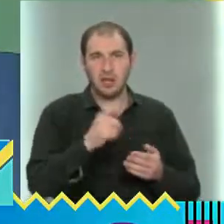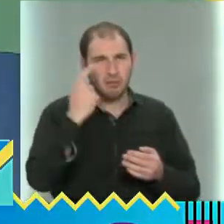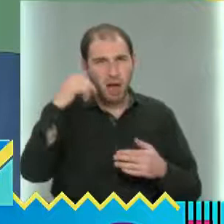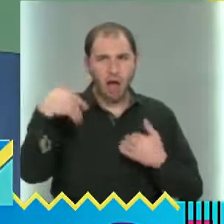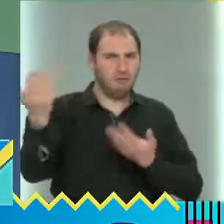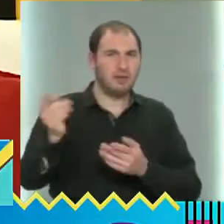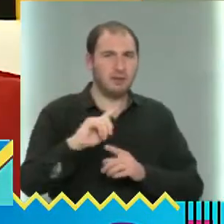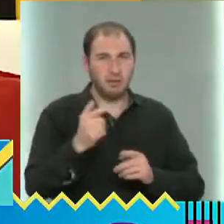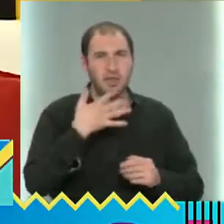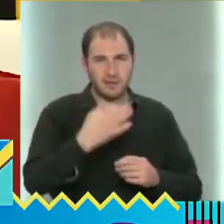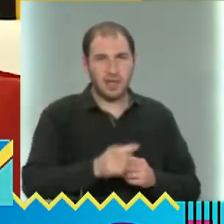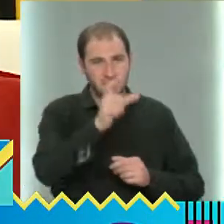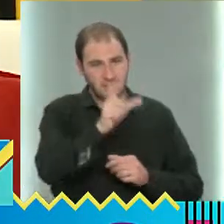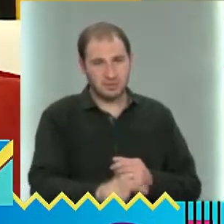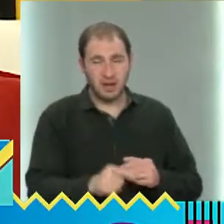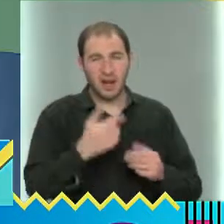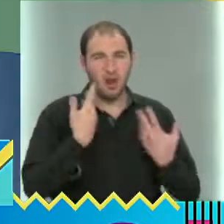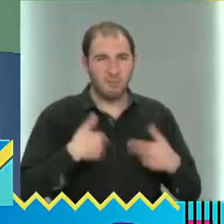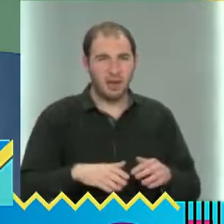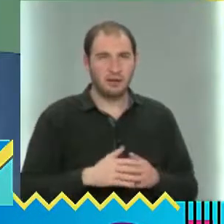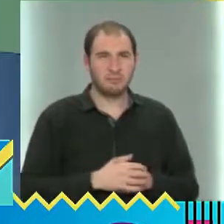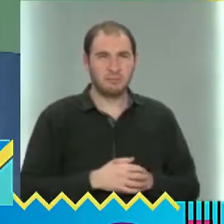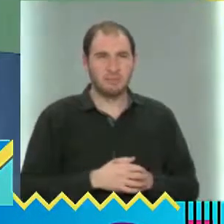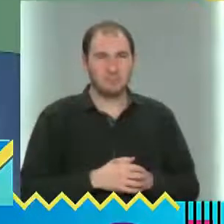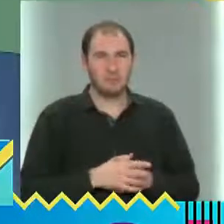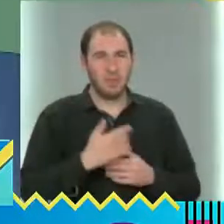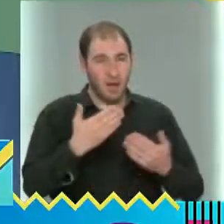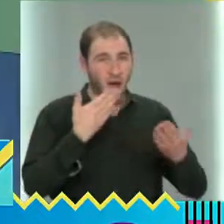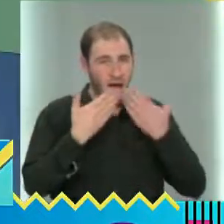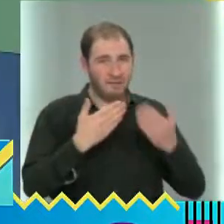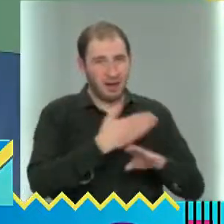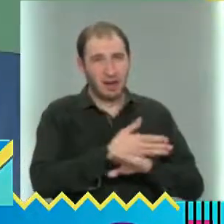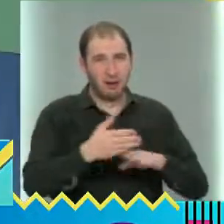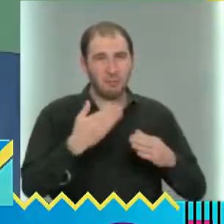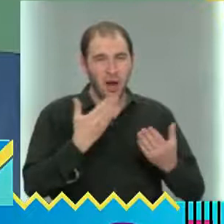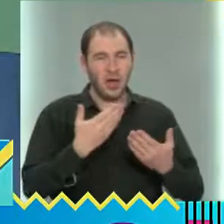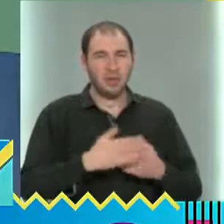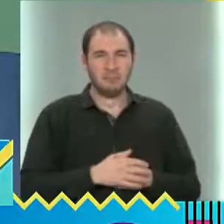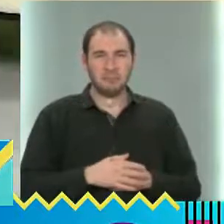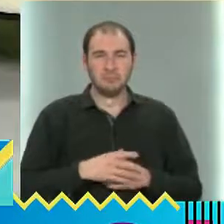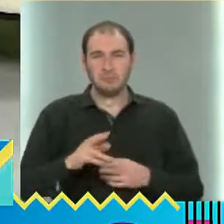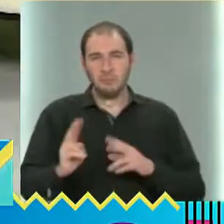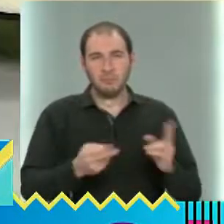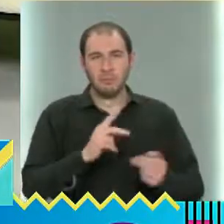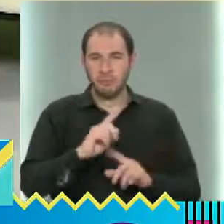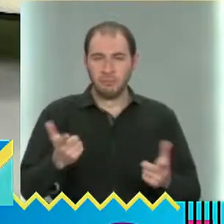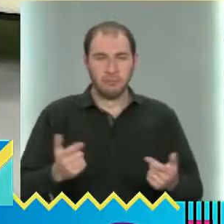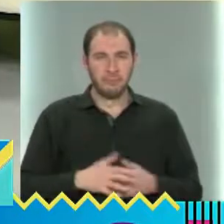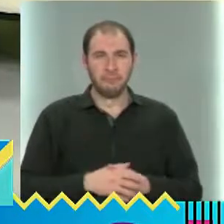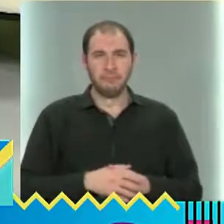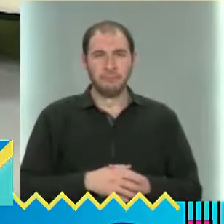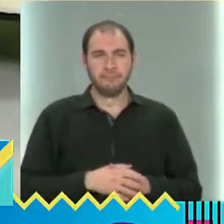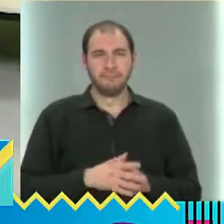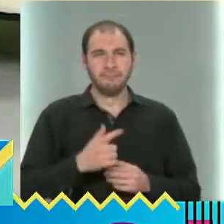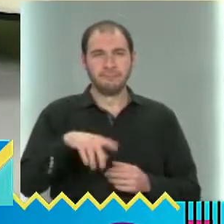extraterrestres, existen, son personas más o menos normales, claro. Pueden hablar de corrido con la gente y que no están muertos, ¿no? Porque también esa